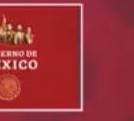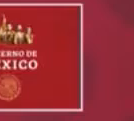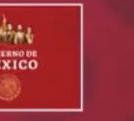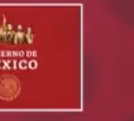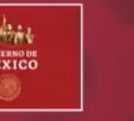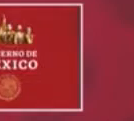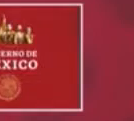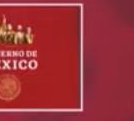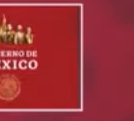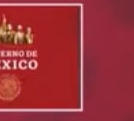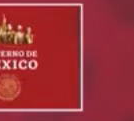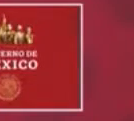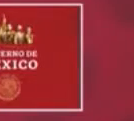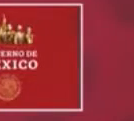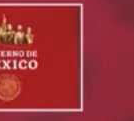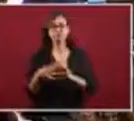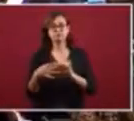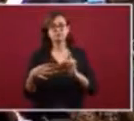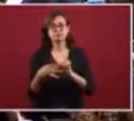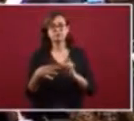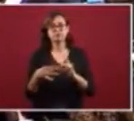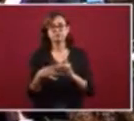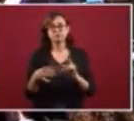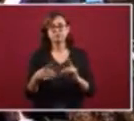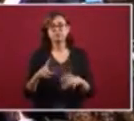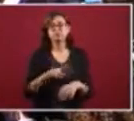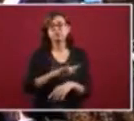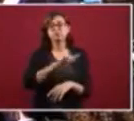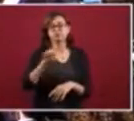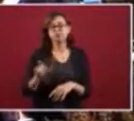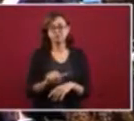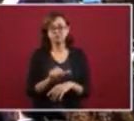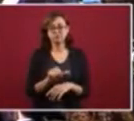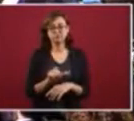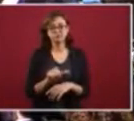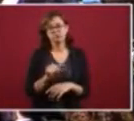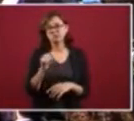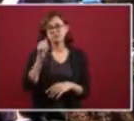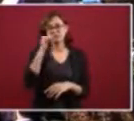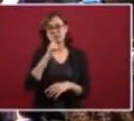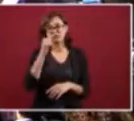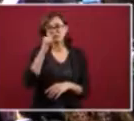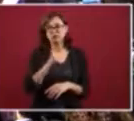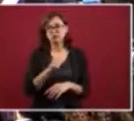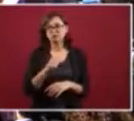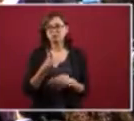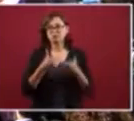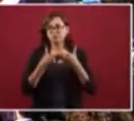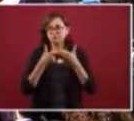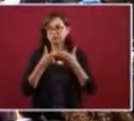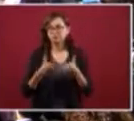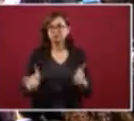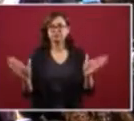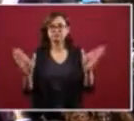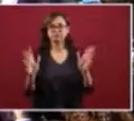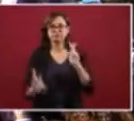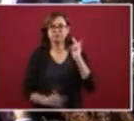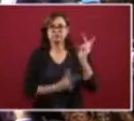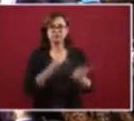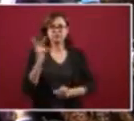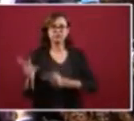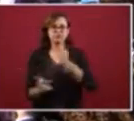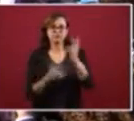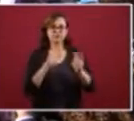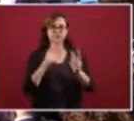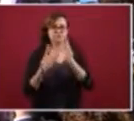Morán que nos expliquen, y luego entramos, como siempre, en la sesión de preguntas